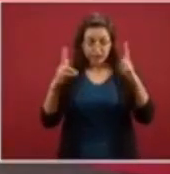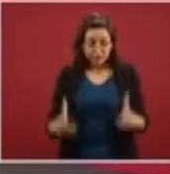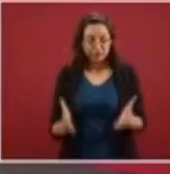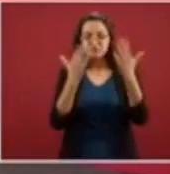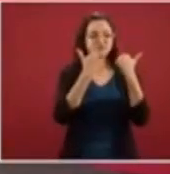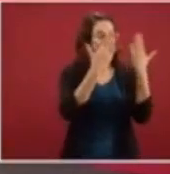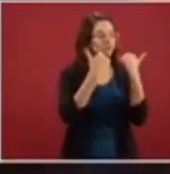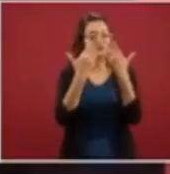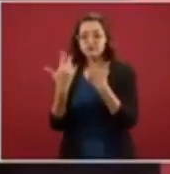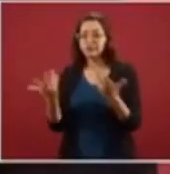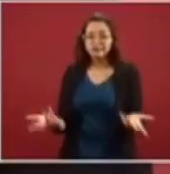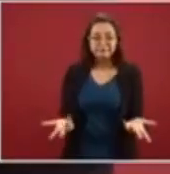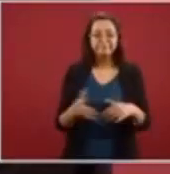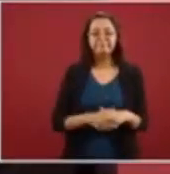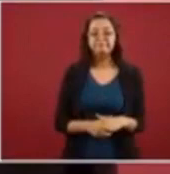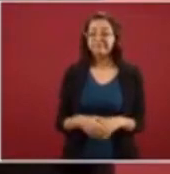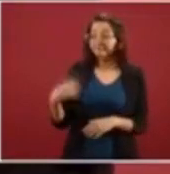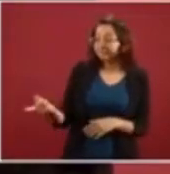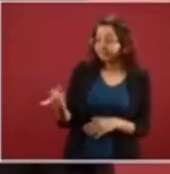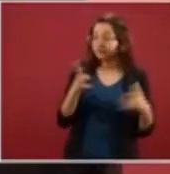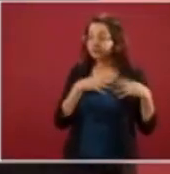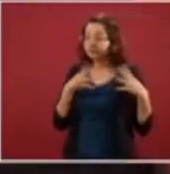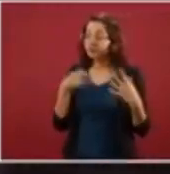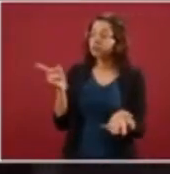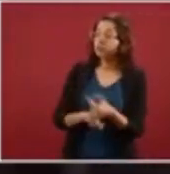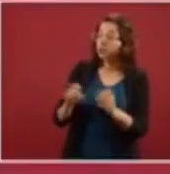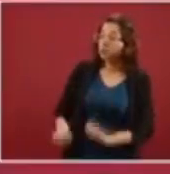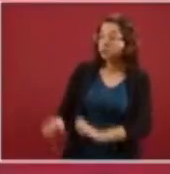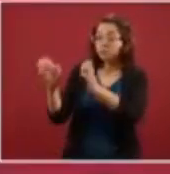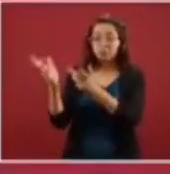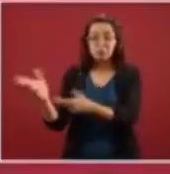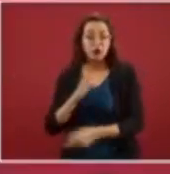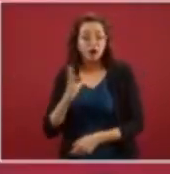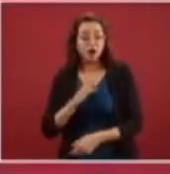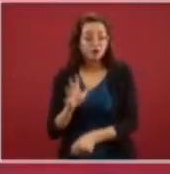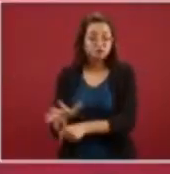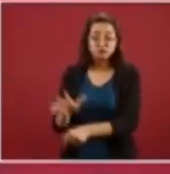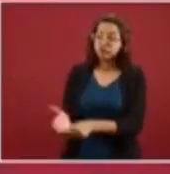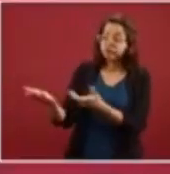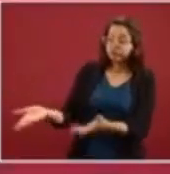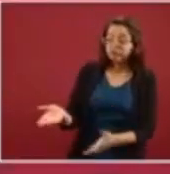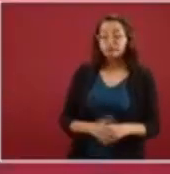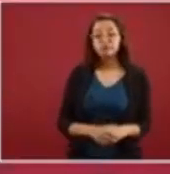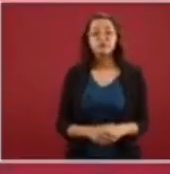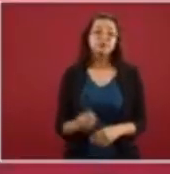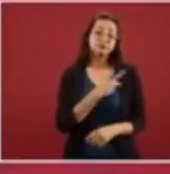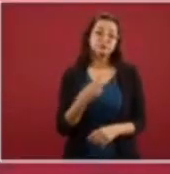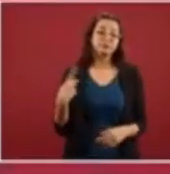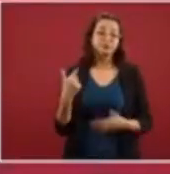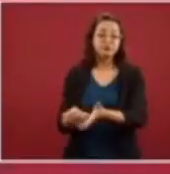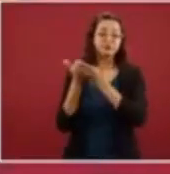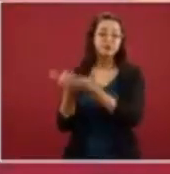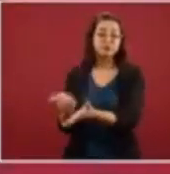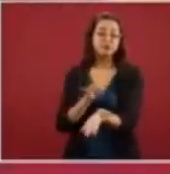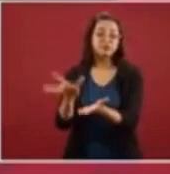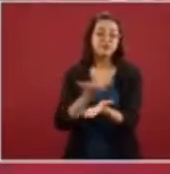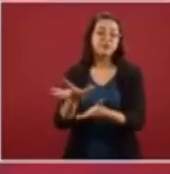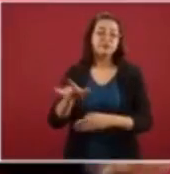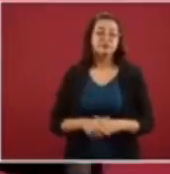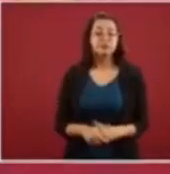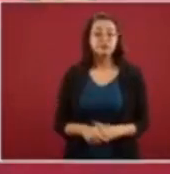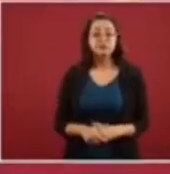Entonces, si ellos tienen estas instalaciones, pues tenemos que ayudarlos. En este caso